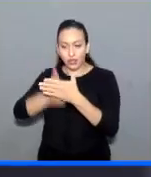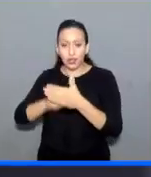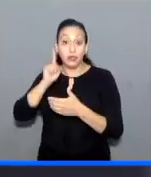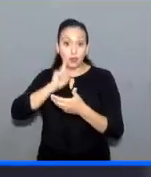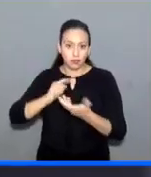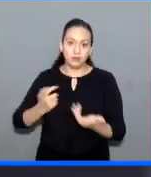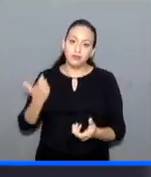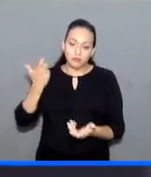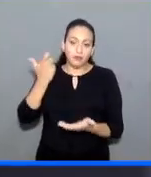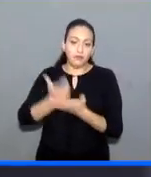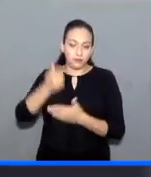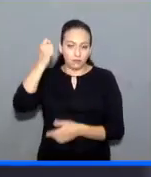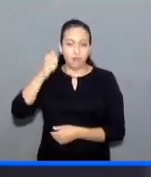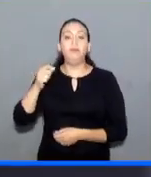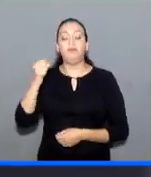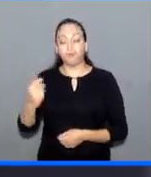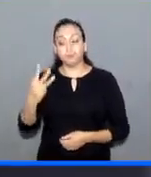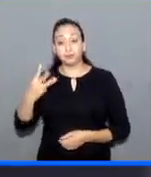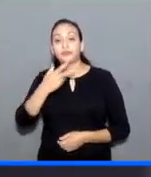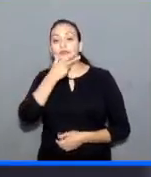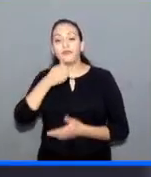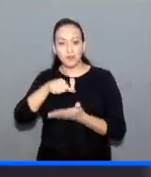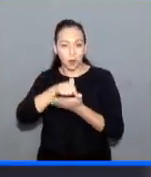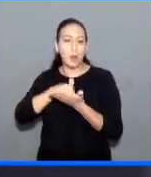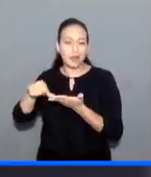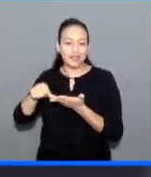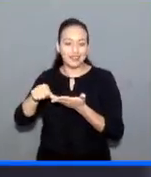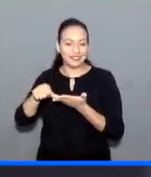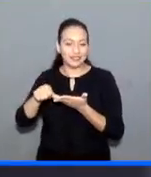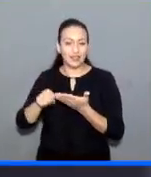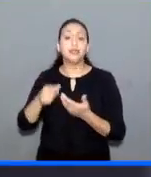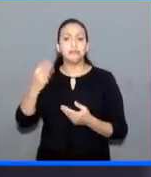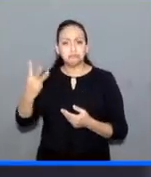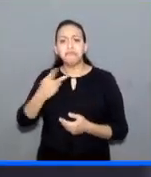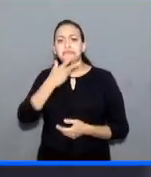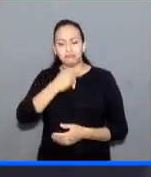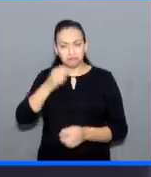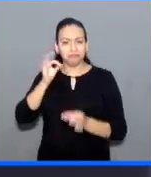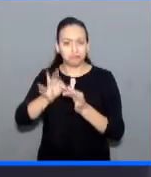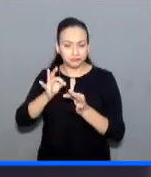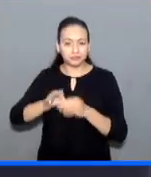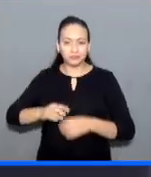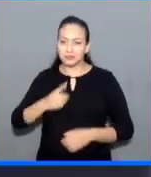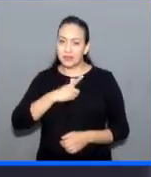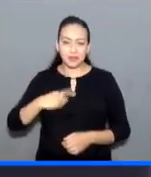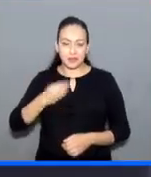dio de baja a 3 hombres deudores, quienes cumplieron con sus obligaciones en la materia.